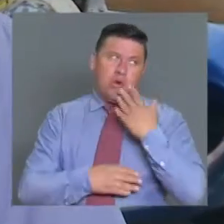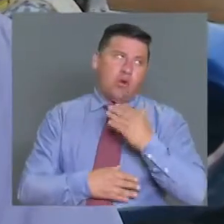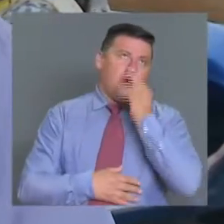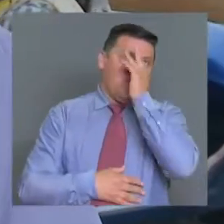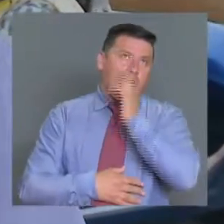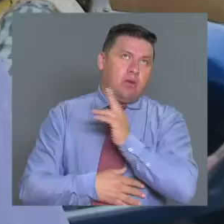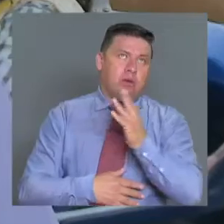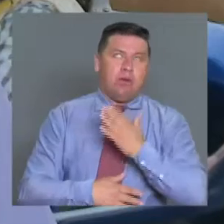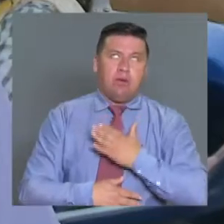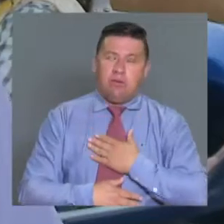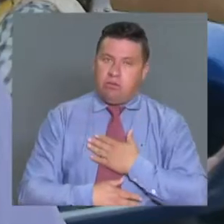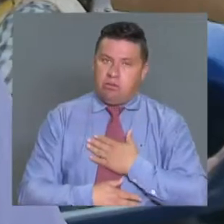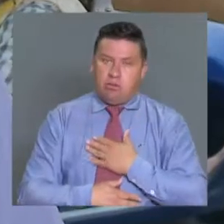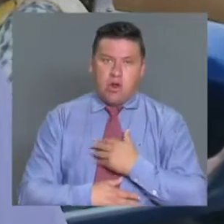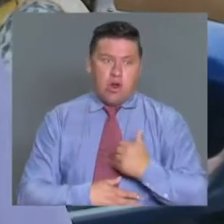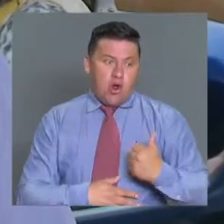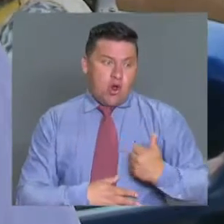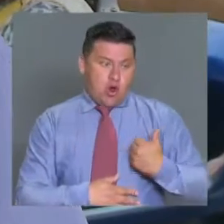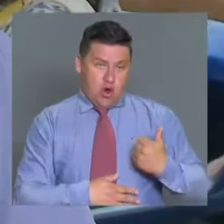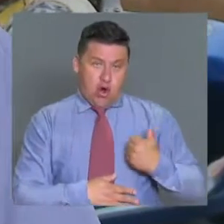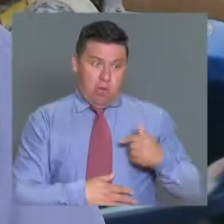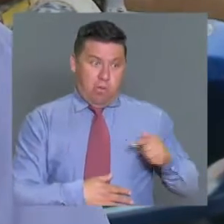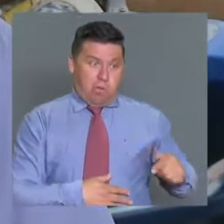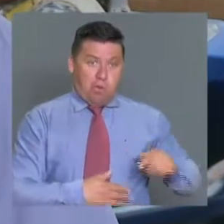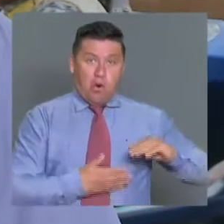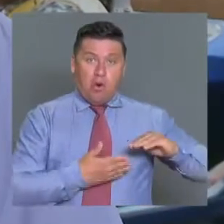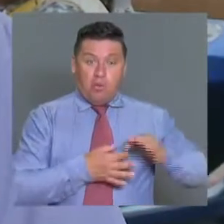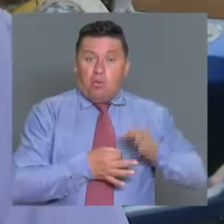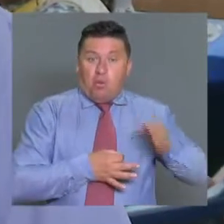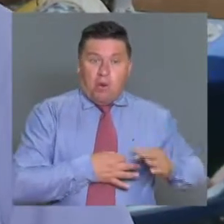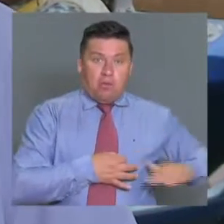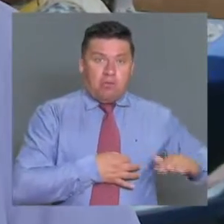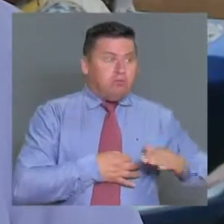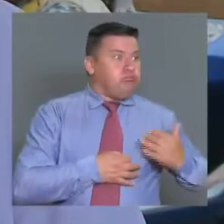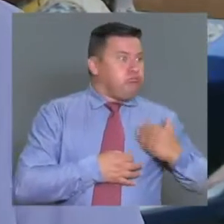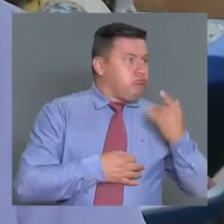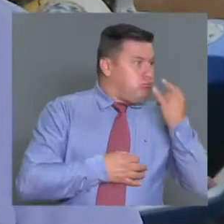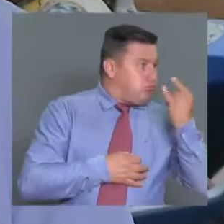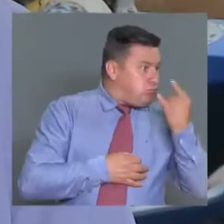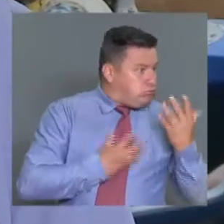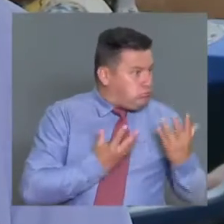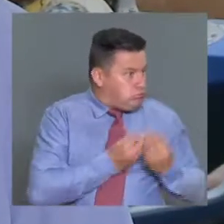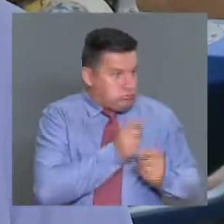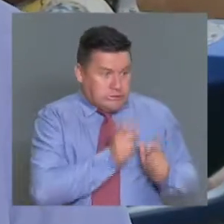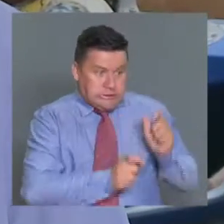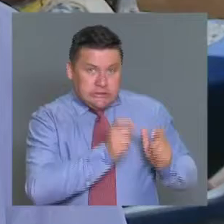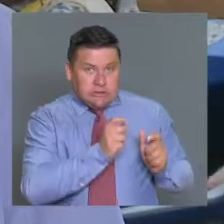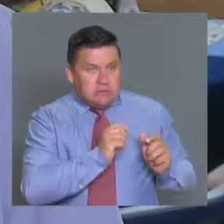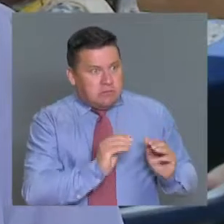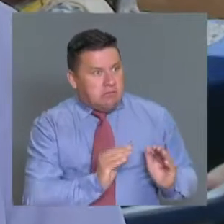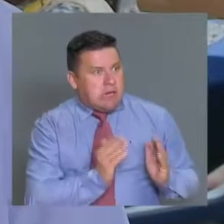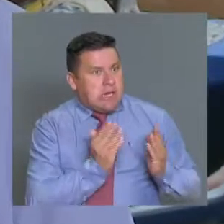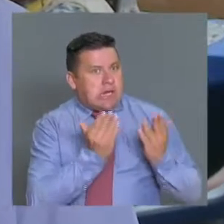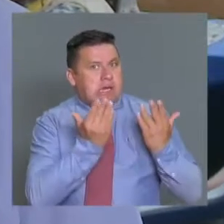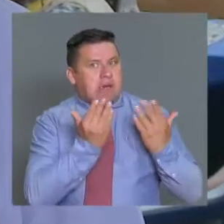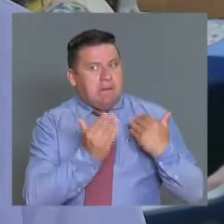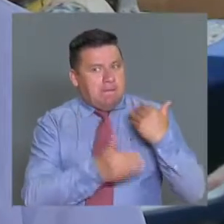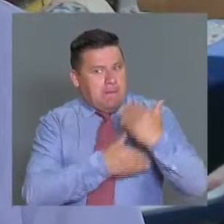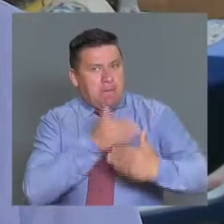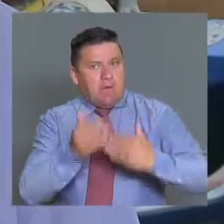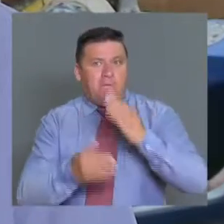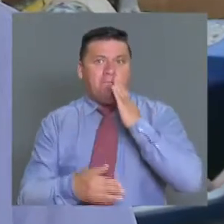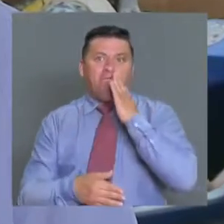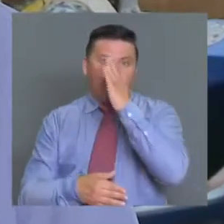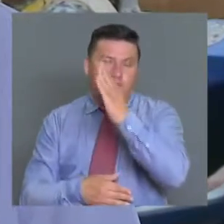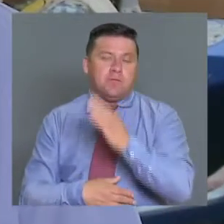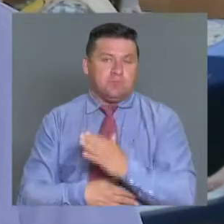es una bendición porque los muchachos acá del pueblo ya se están osea mejorando para seguir más adelante para